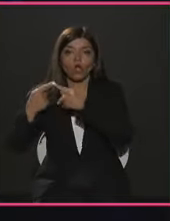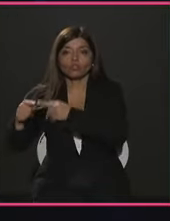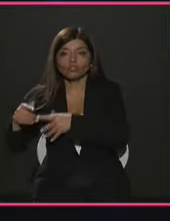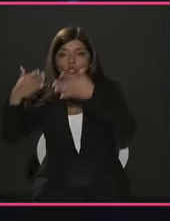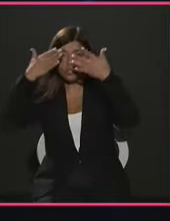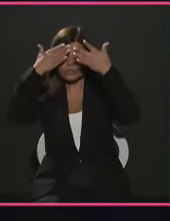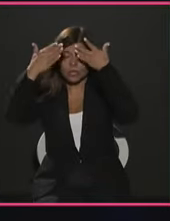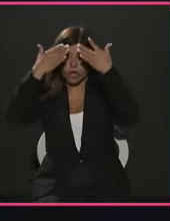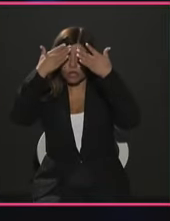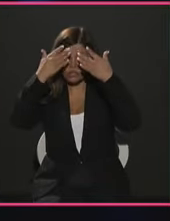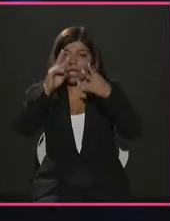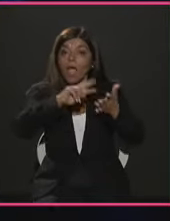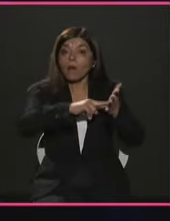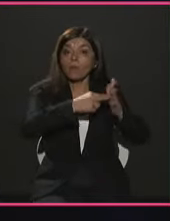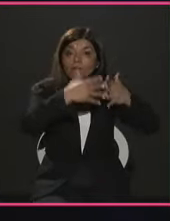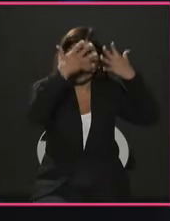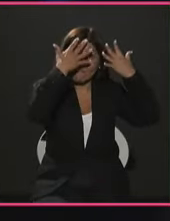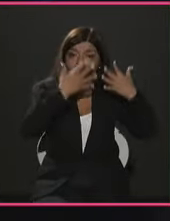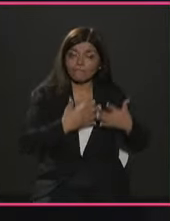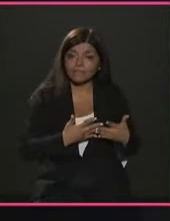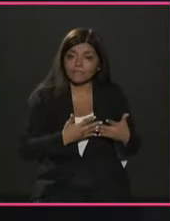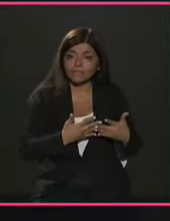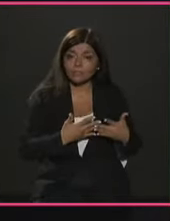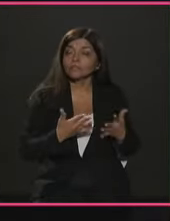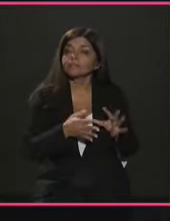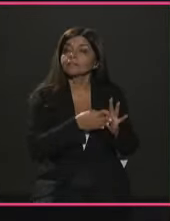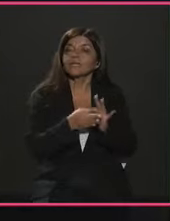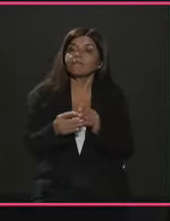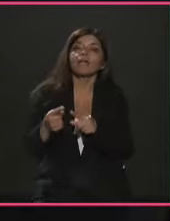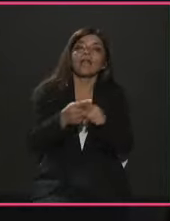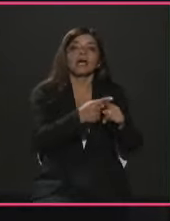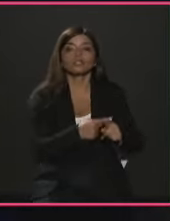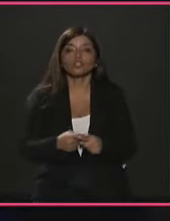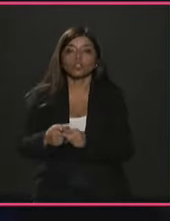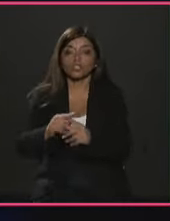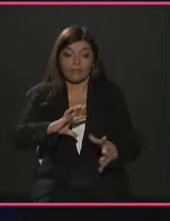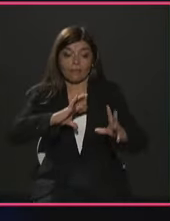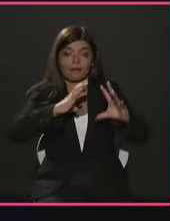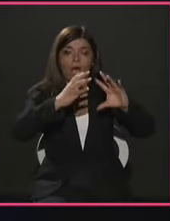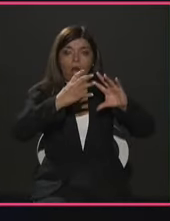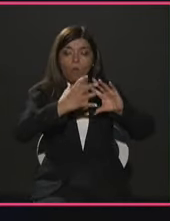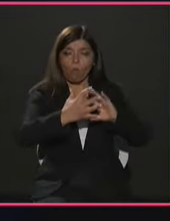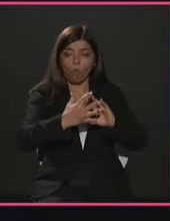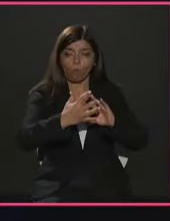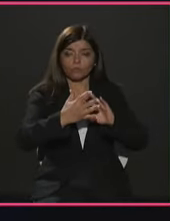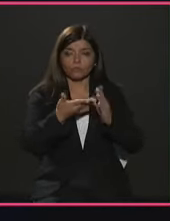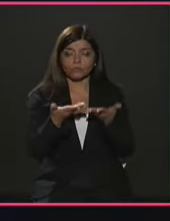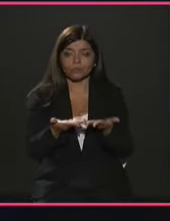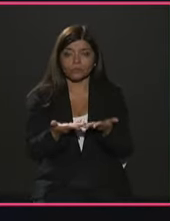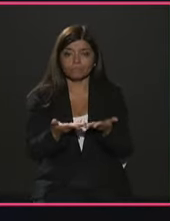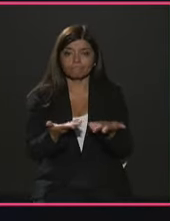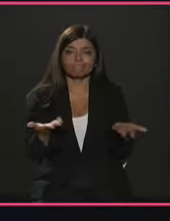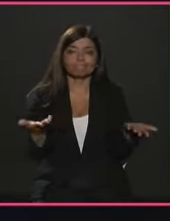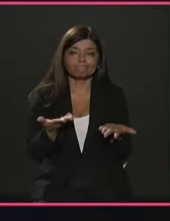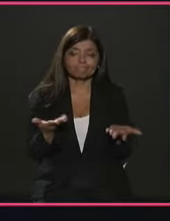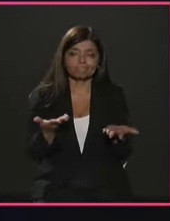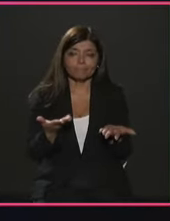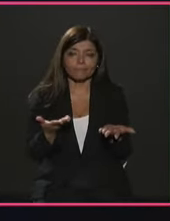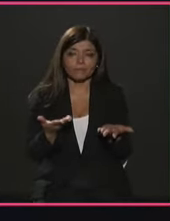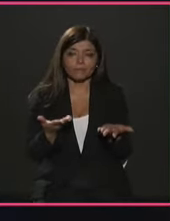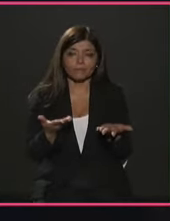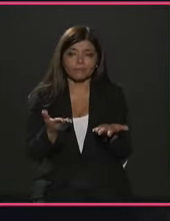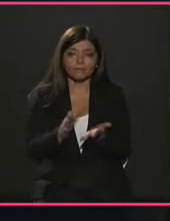problema físico es que nuestra sociedad a nivel global a nivel mundial Está adicta a los